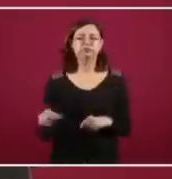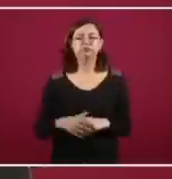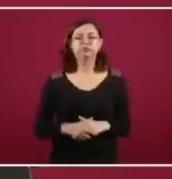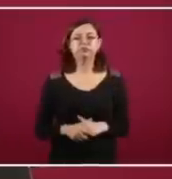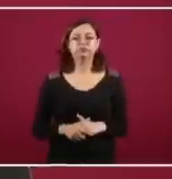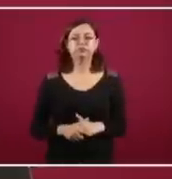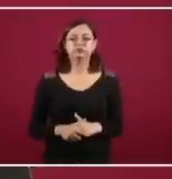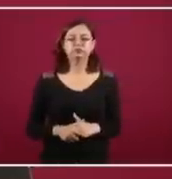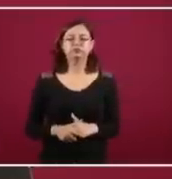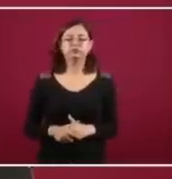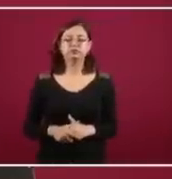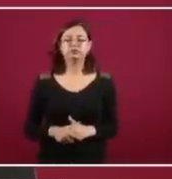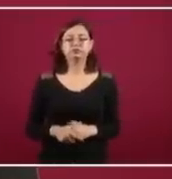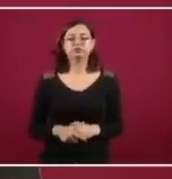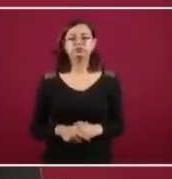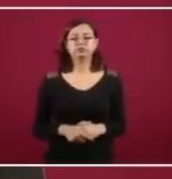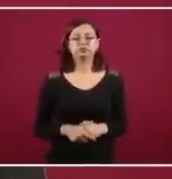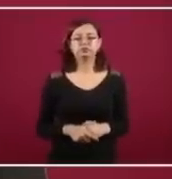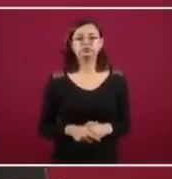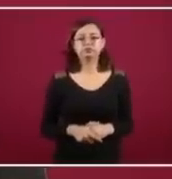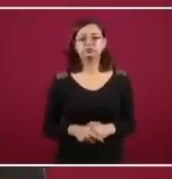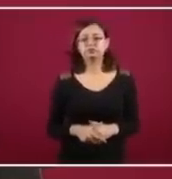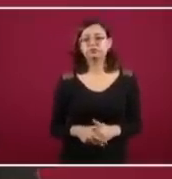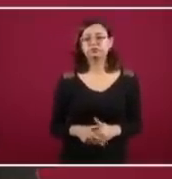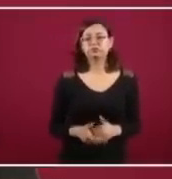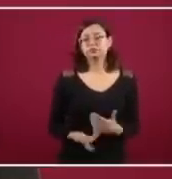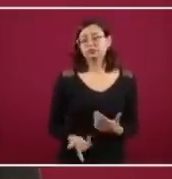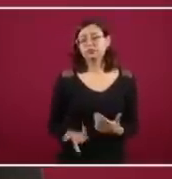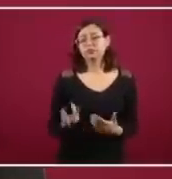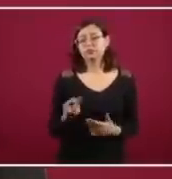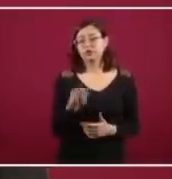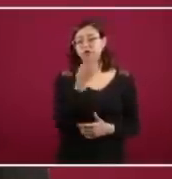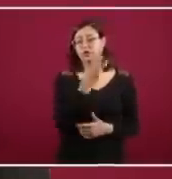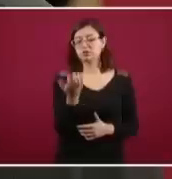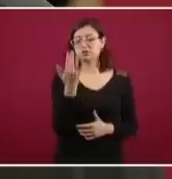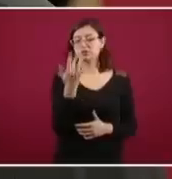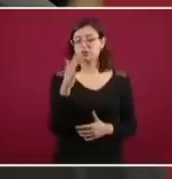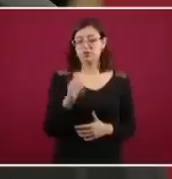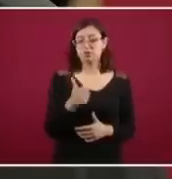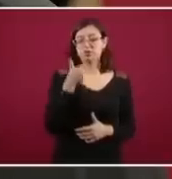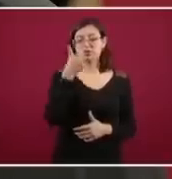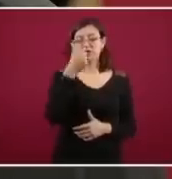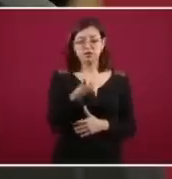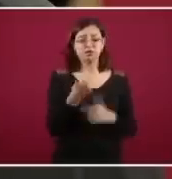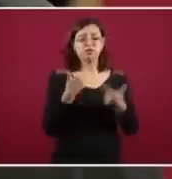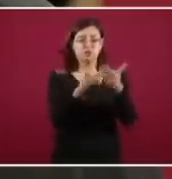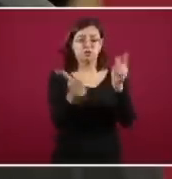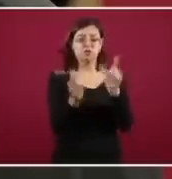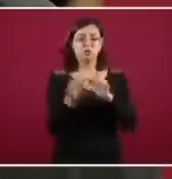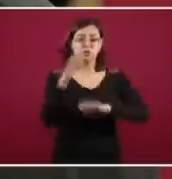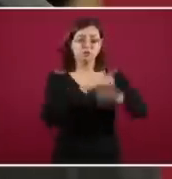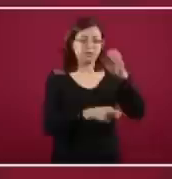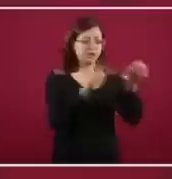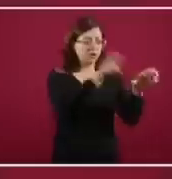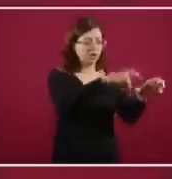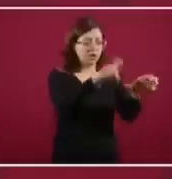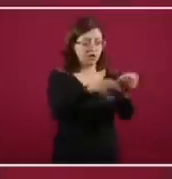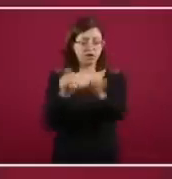una encuesta que se realizó en 180 de las 256 cámaras de comercio del país,